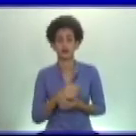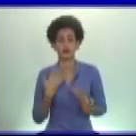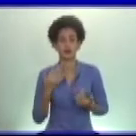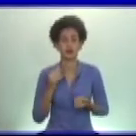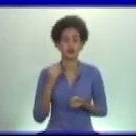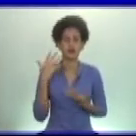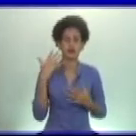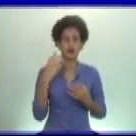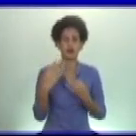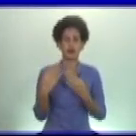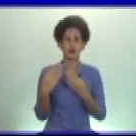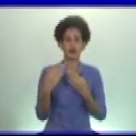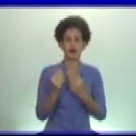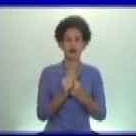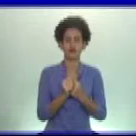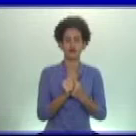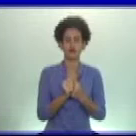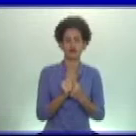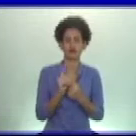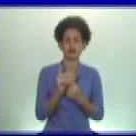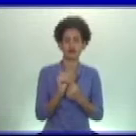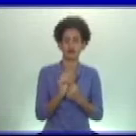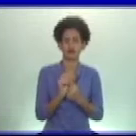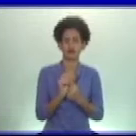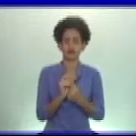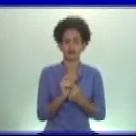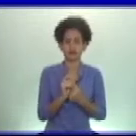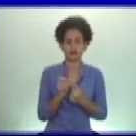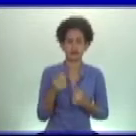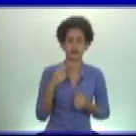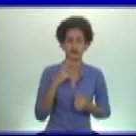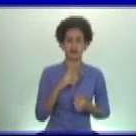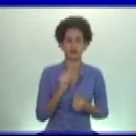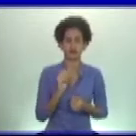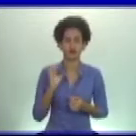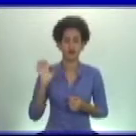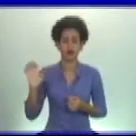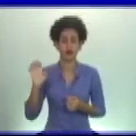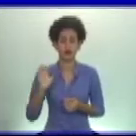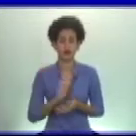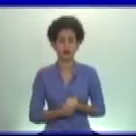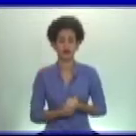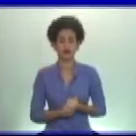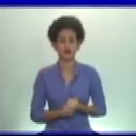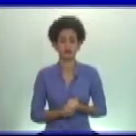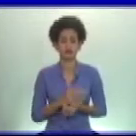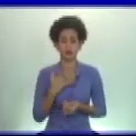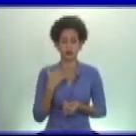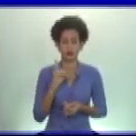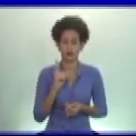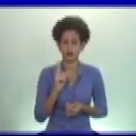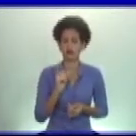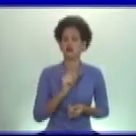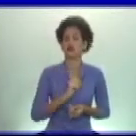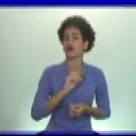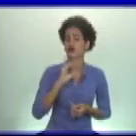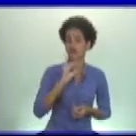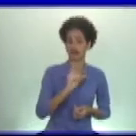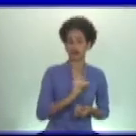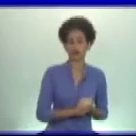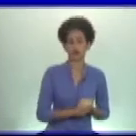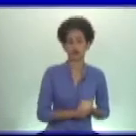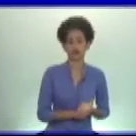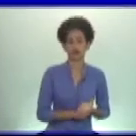que decir, estaba contestando el inciso E. Dice, es positiva para los valores del dominio, positiva, ¿qué